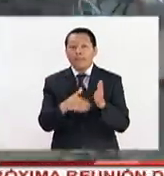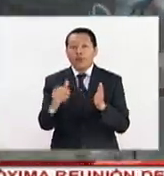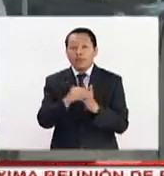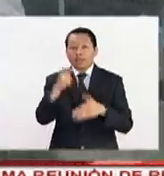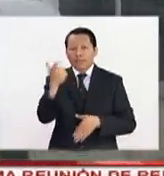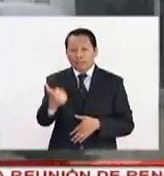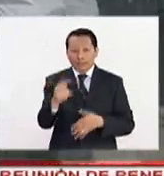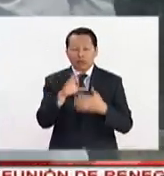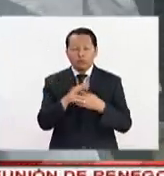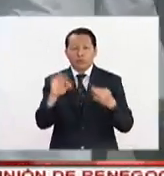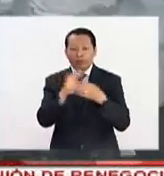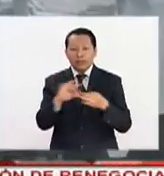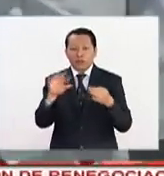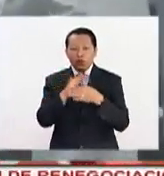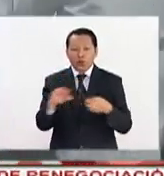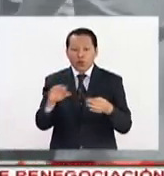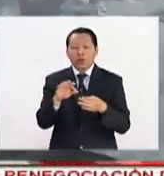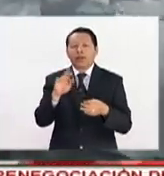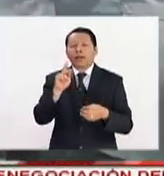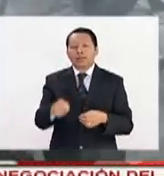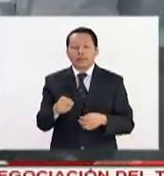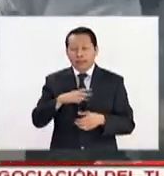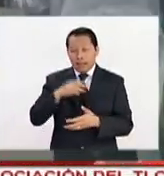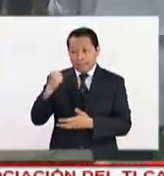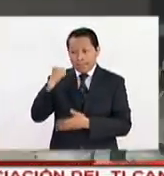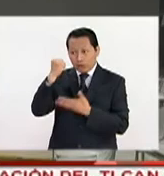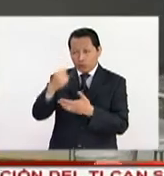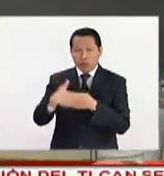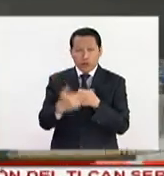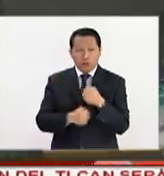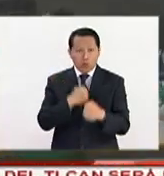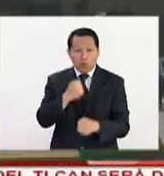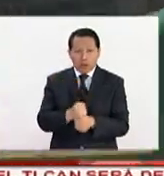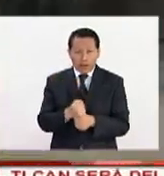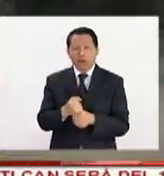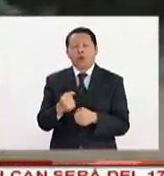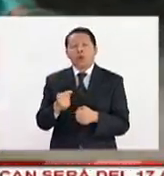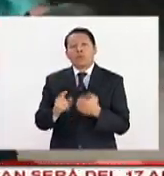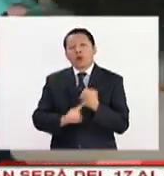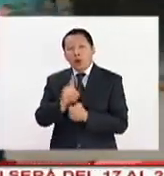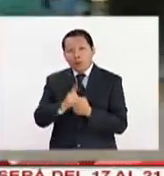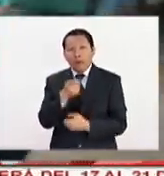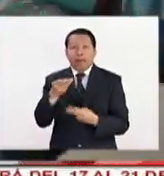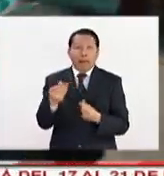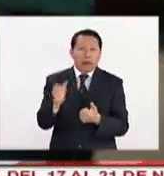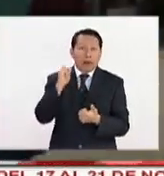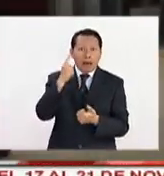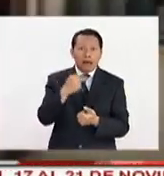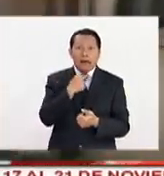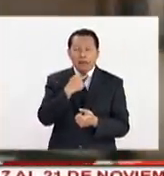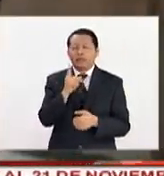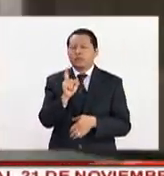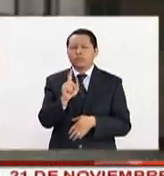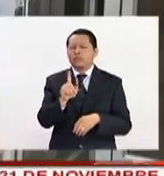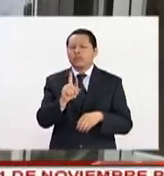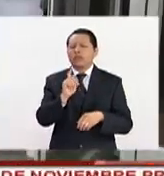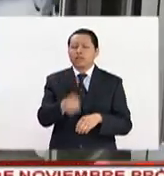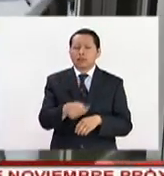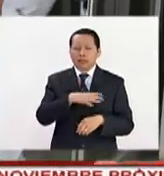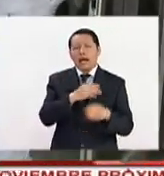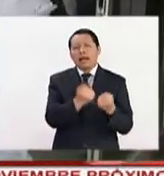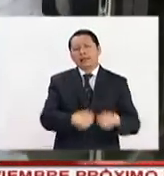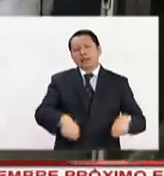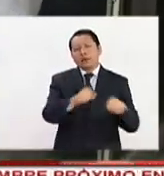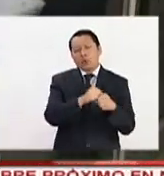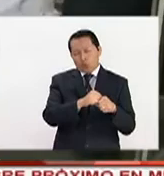pesos. Explicó que no se comprometerá el presupuesto del siguiente año, ya que dicho monto será cubierto por los